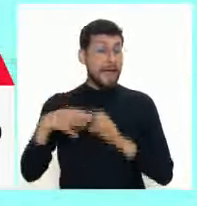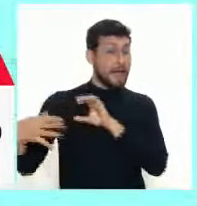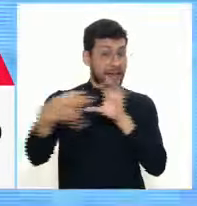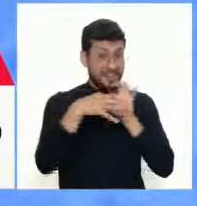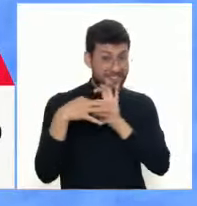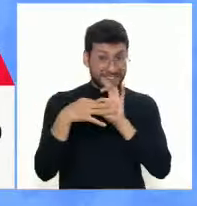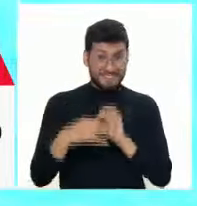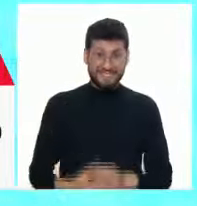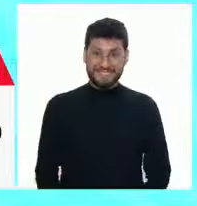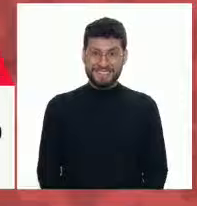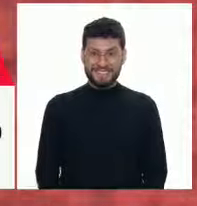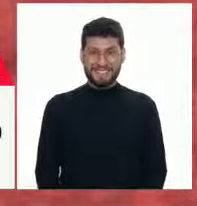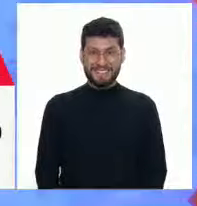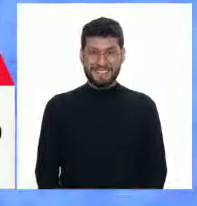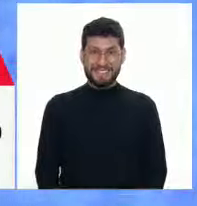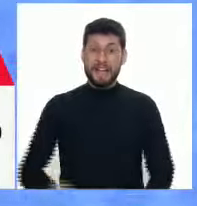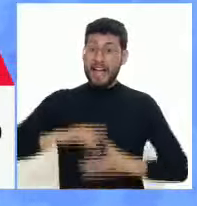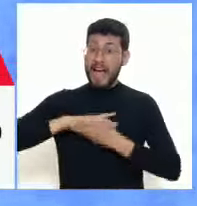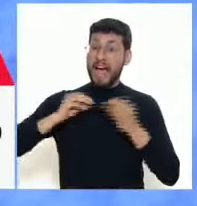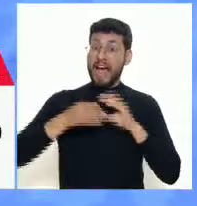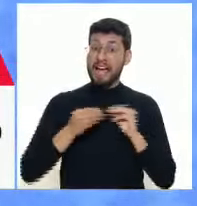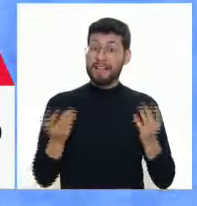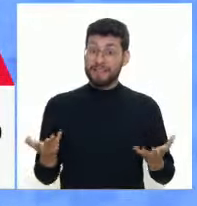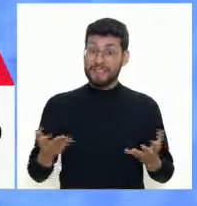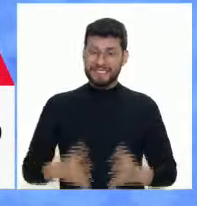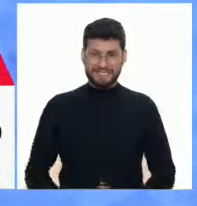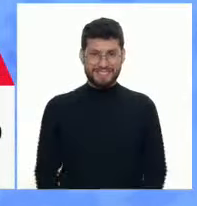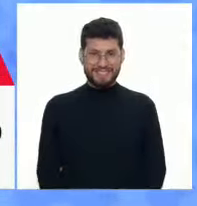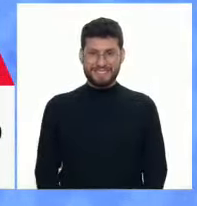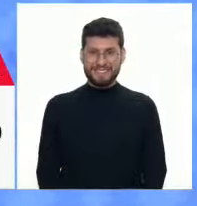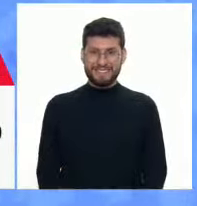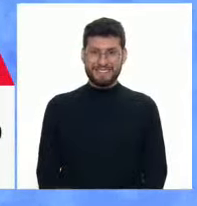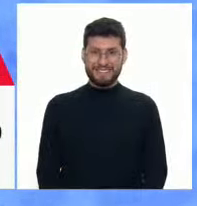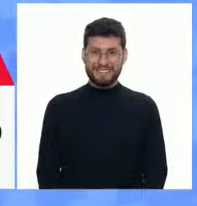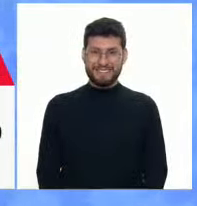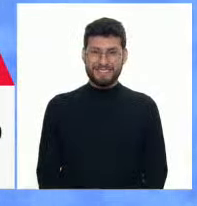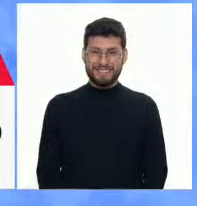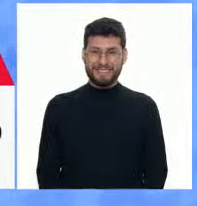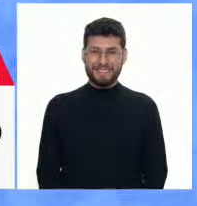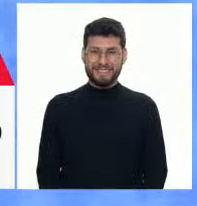une. Nuestra historia.